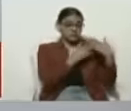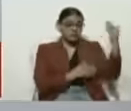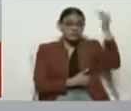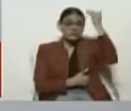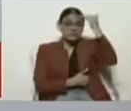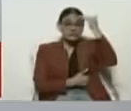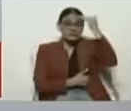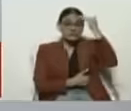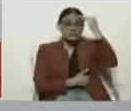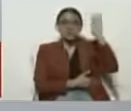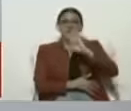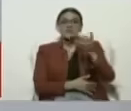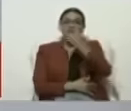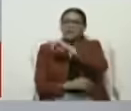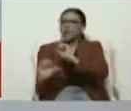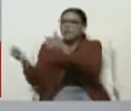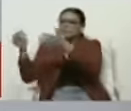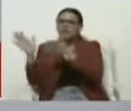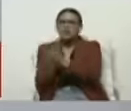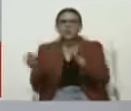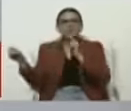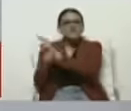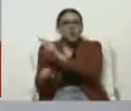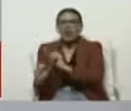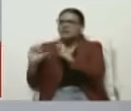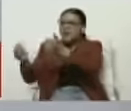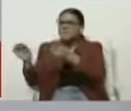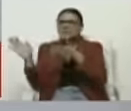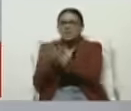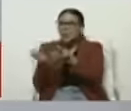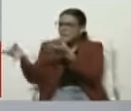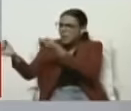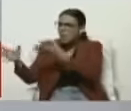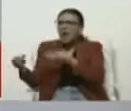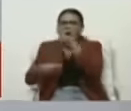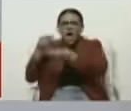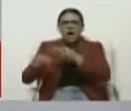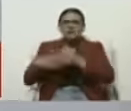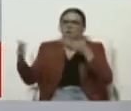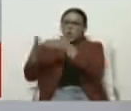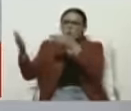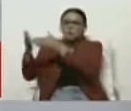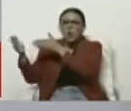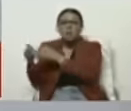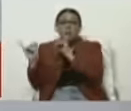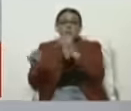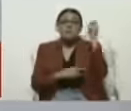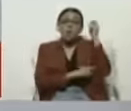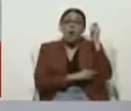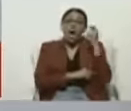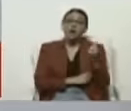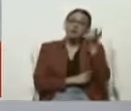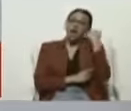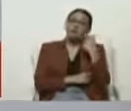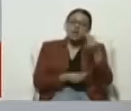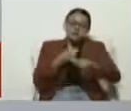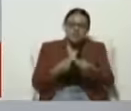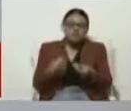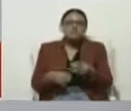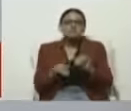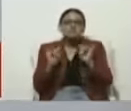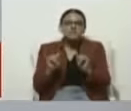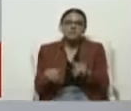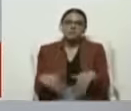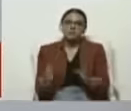terror, activaron el odio y desataron la violencia en contra del alcalde Abreu,